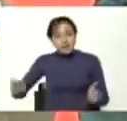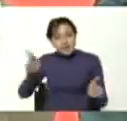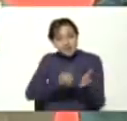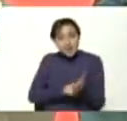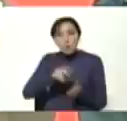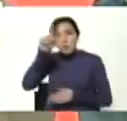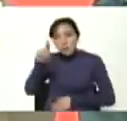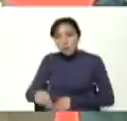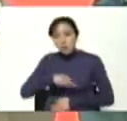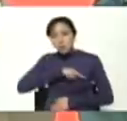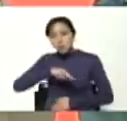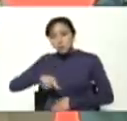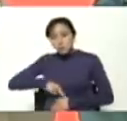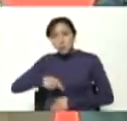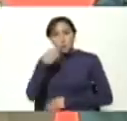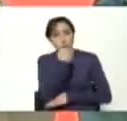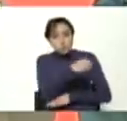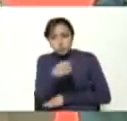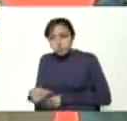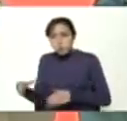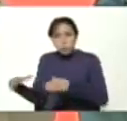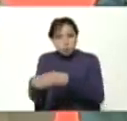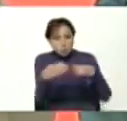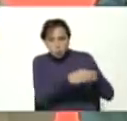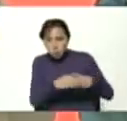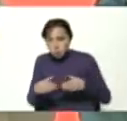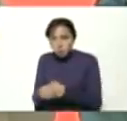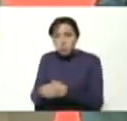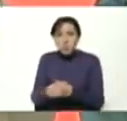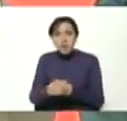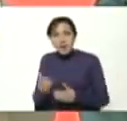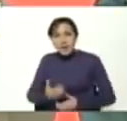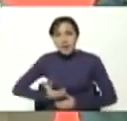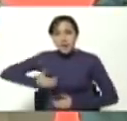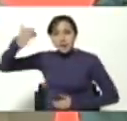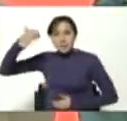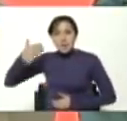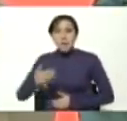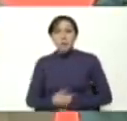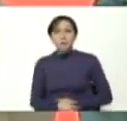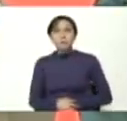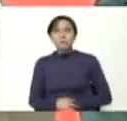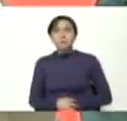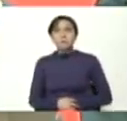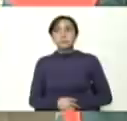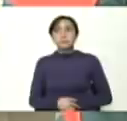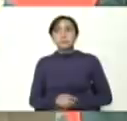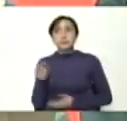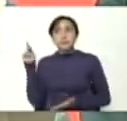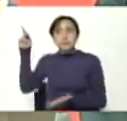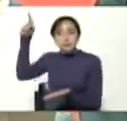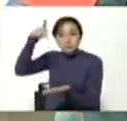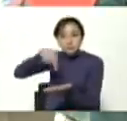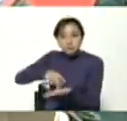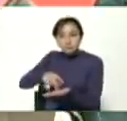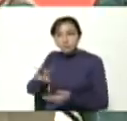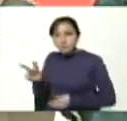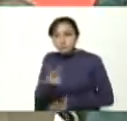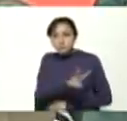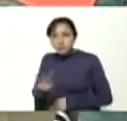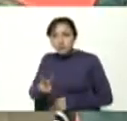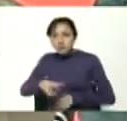no toleraremos grupos armados al margen de la ley en ningún espacio de la